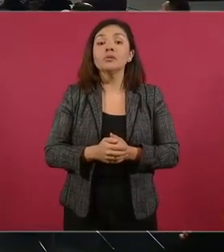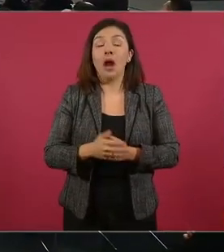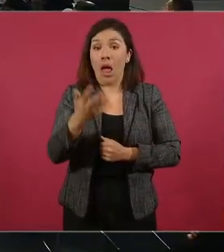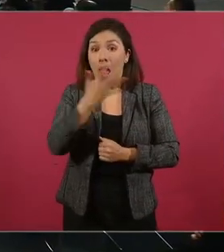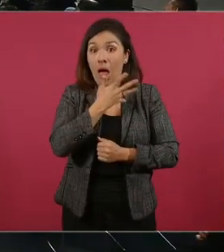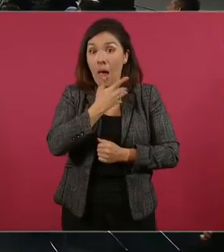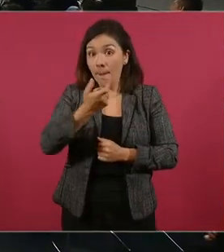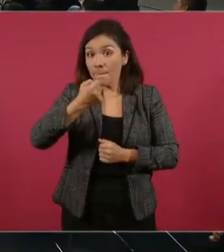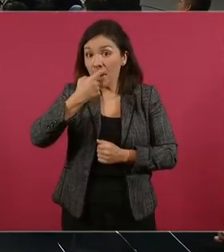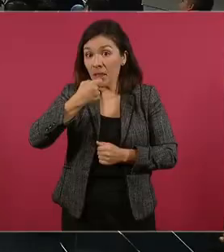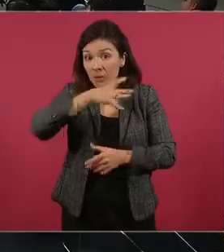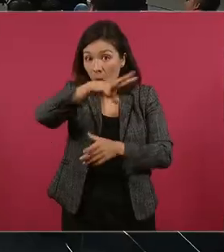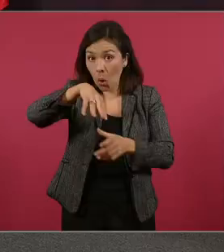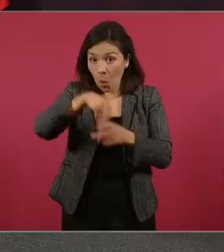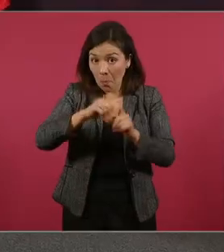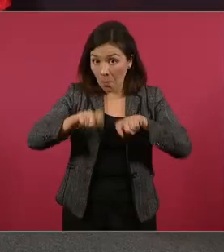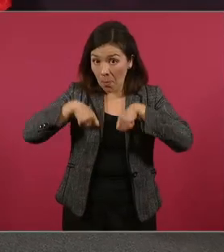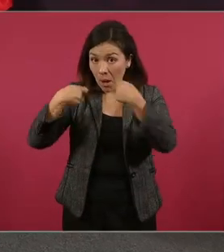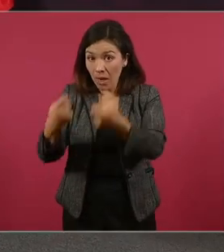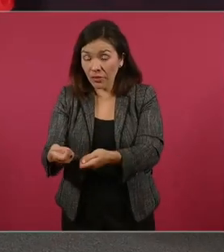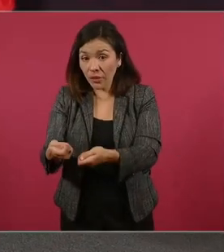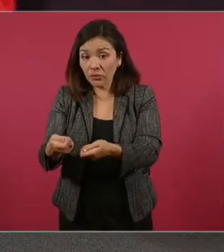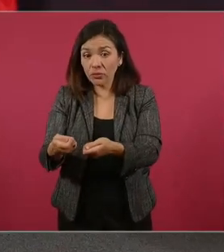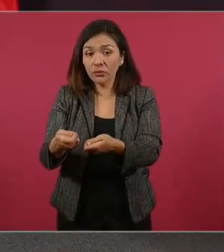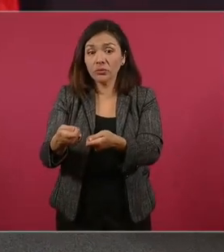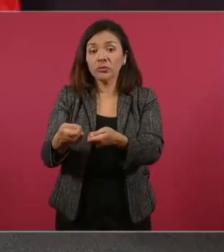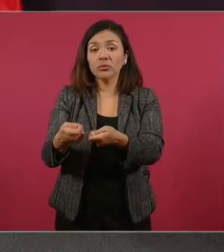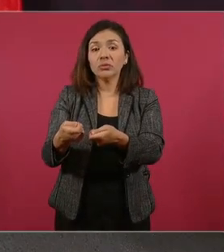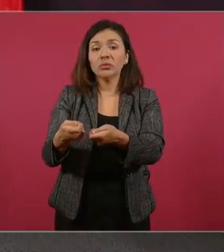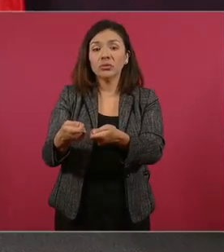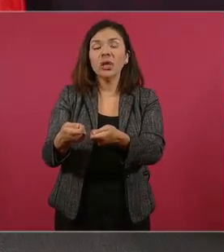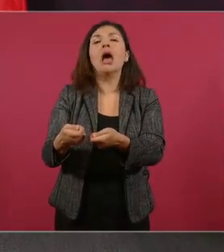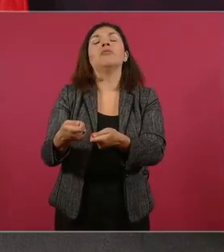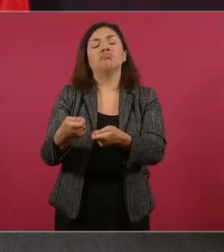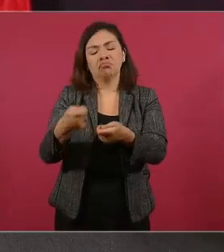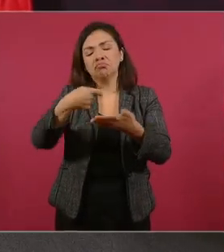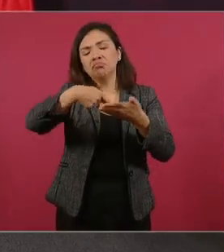surtieron la receta completa? ¿Sí? Sí.